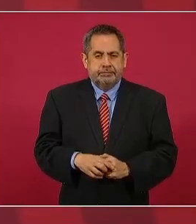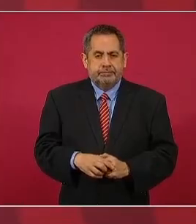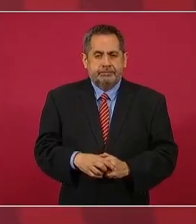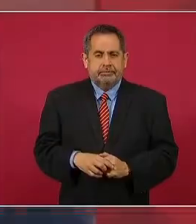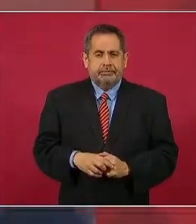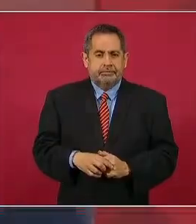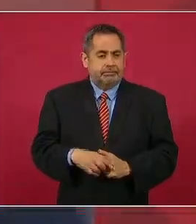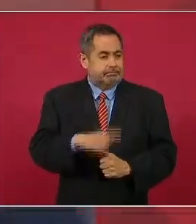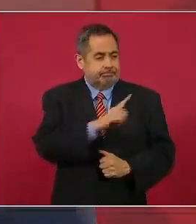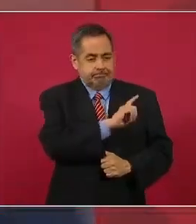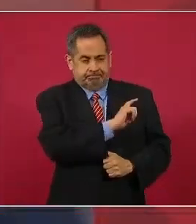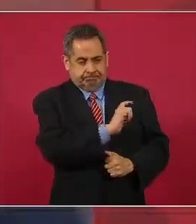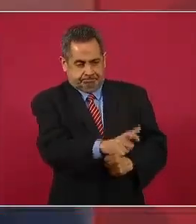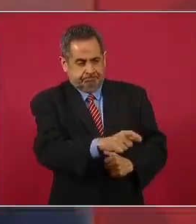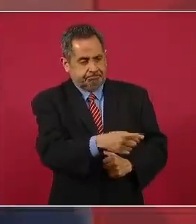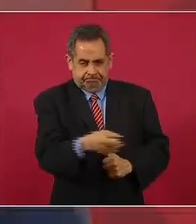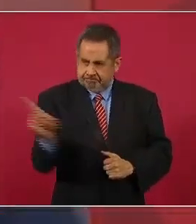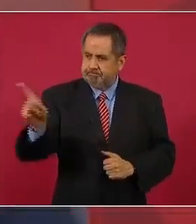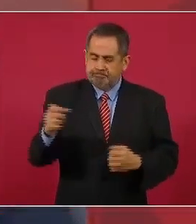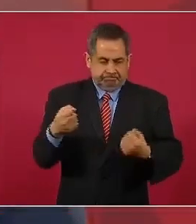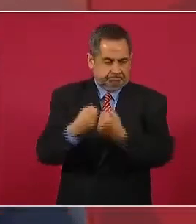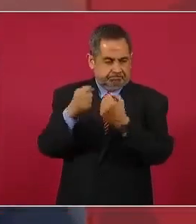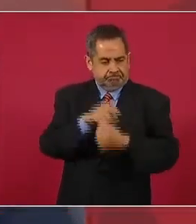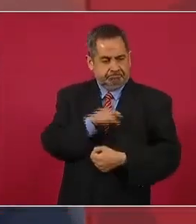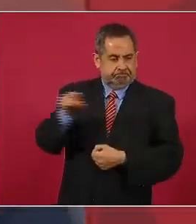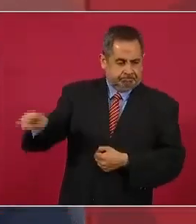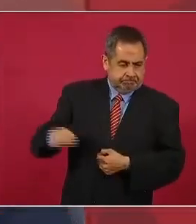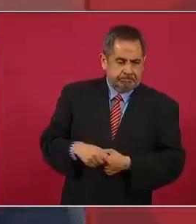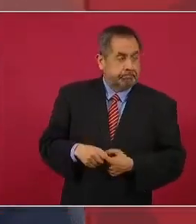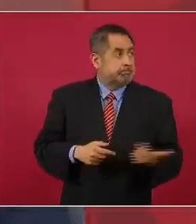Les pagan para eso.